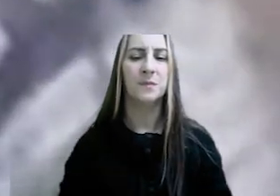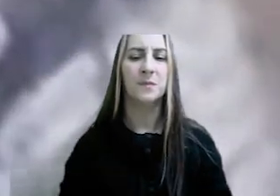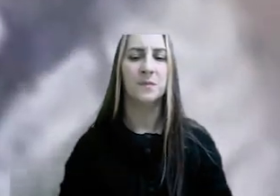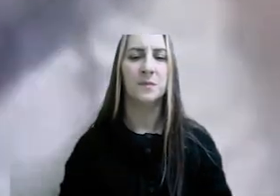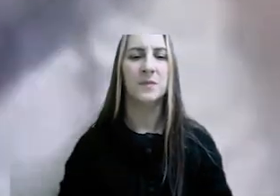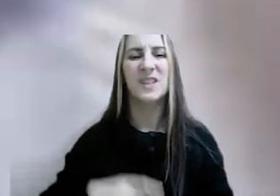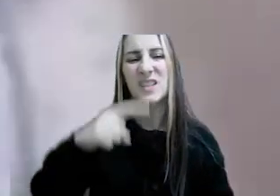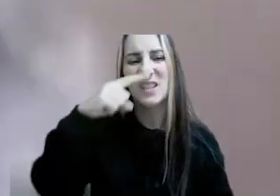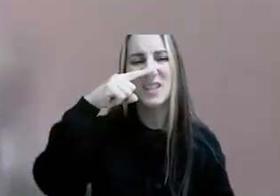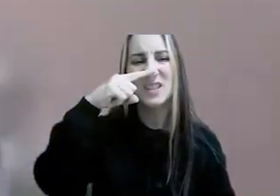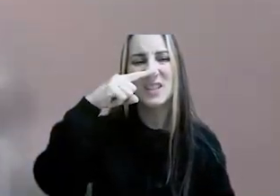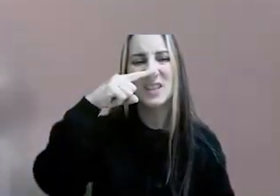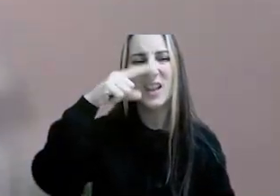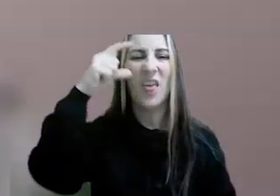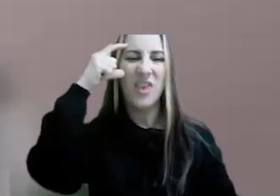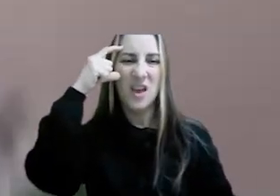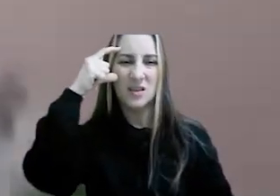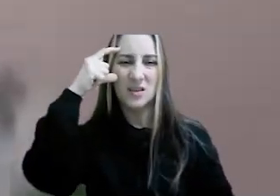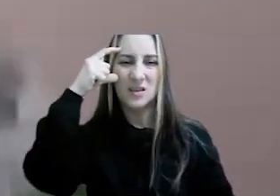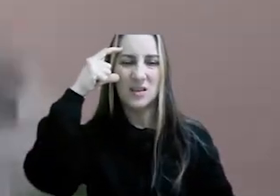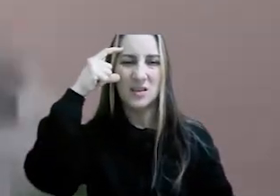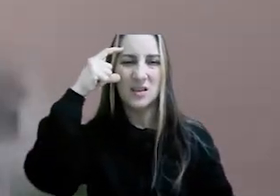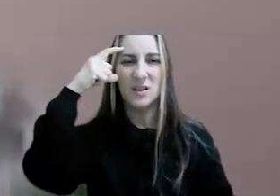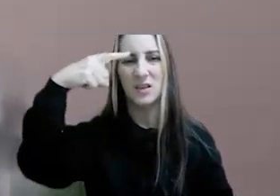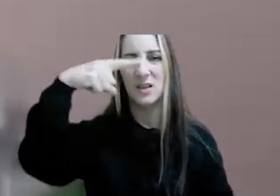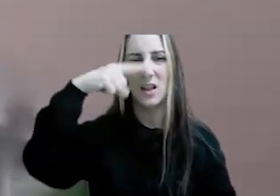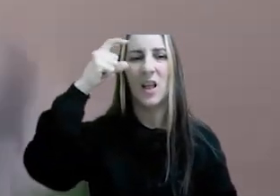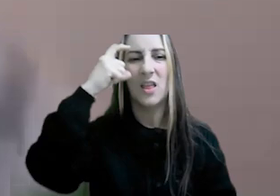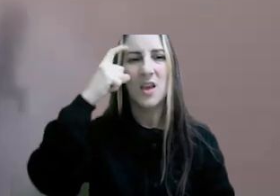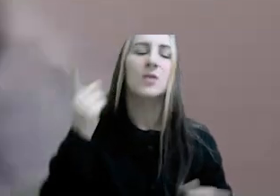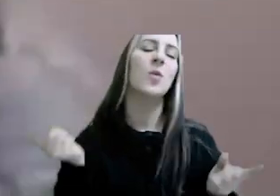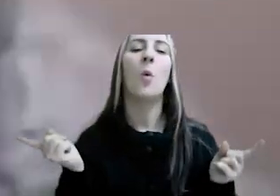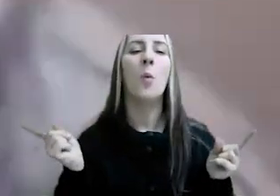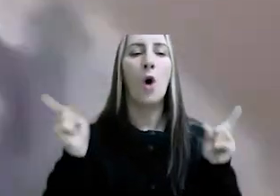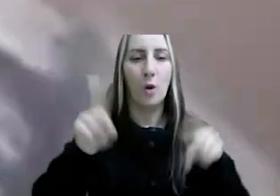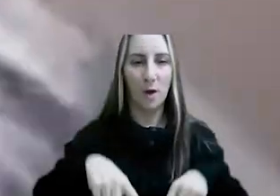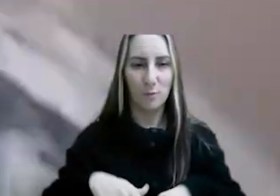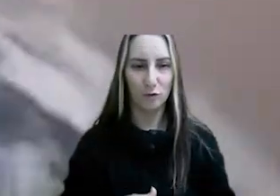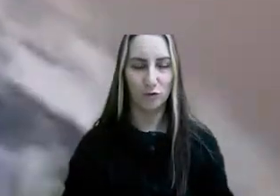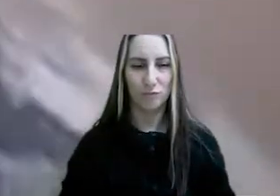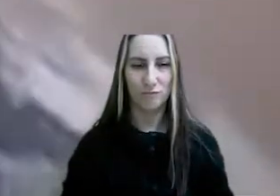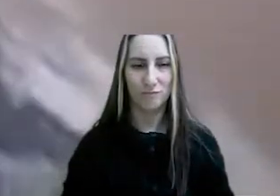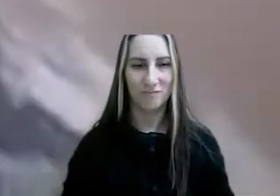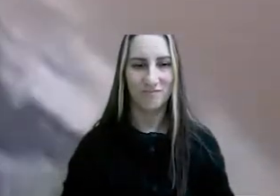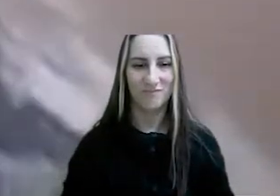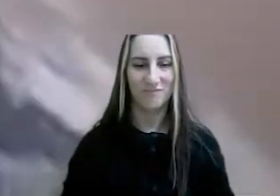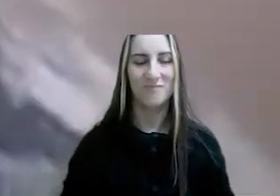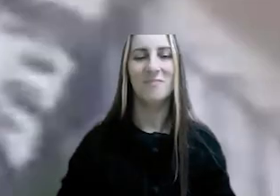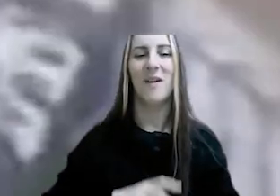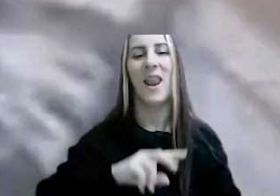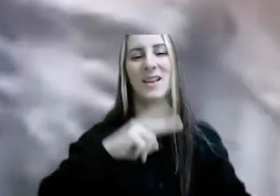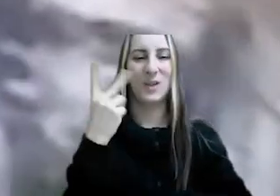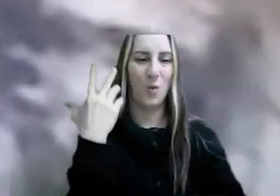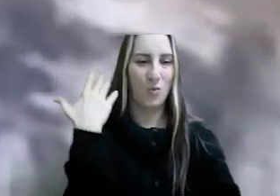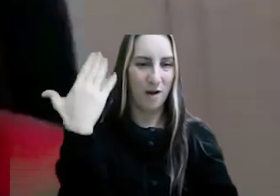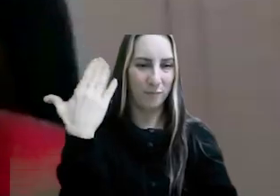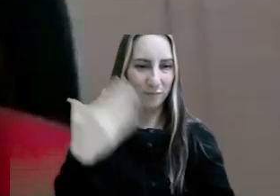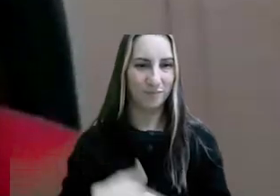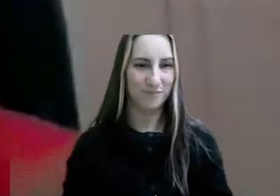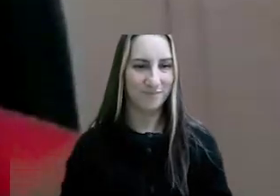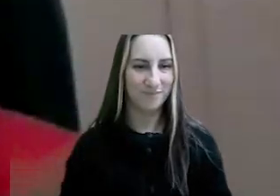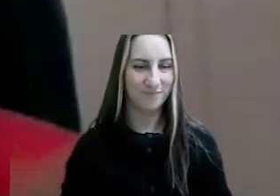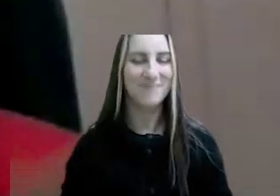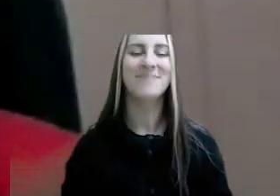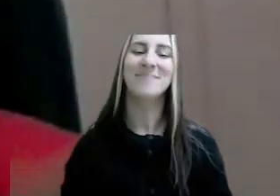19:05 o 19:10 hacemos, ¿eh? 19:10 volvemos para dar inicio a la siguiente exposición.